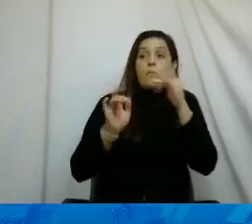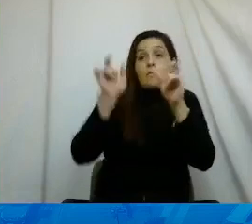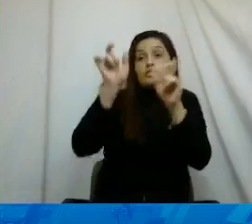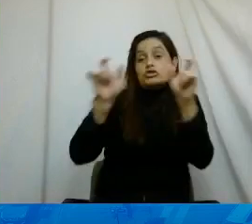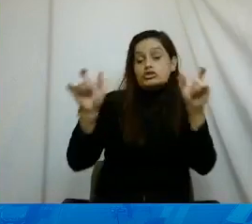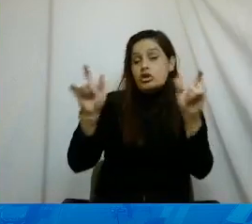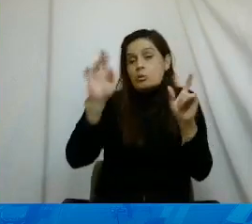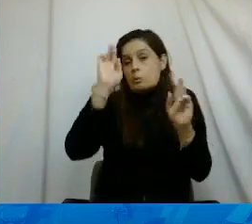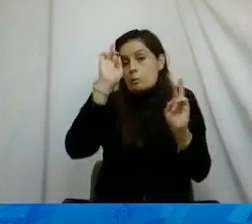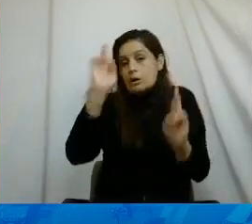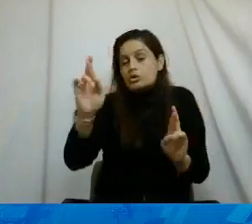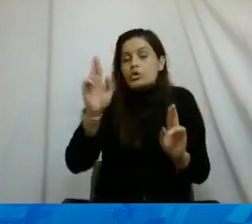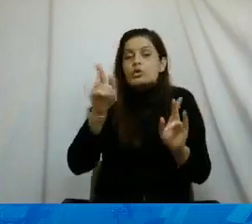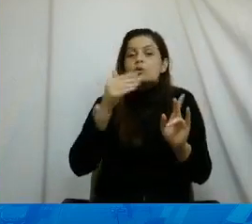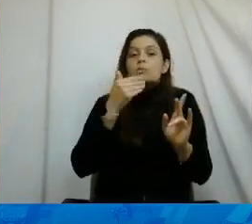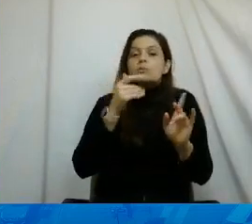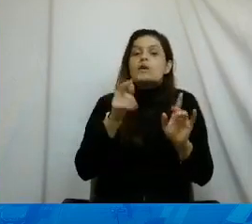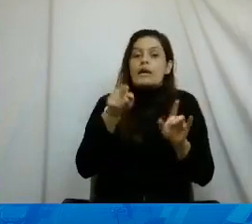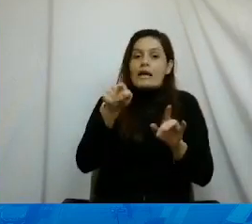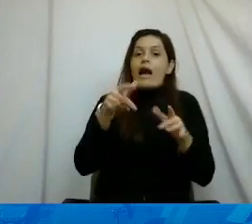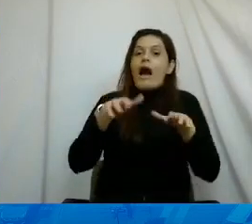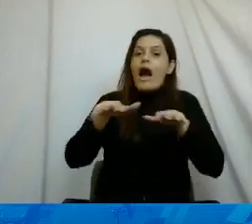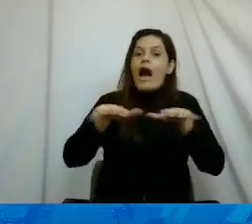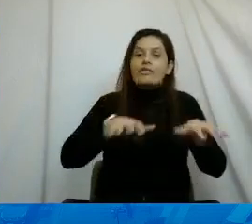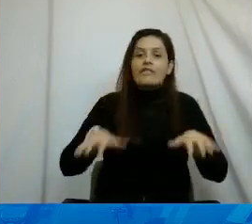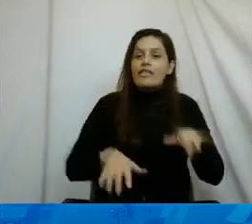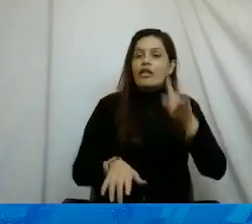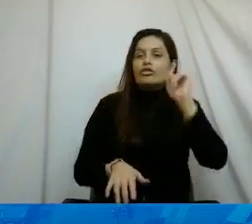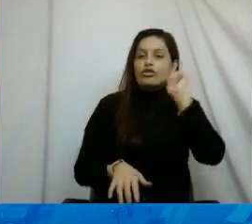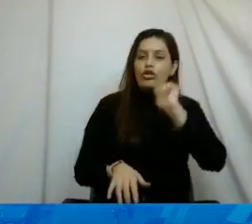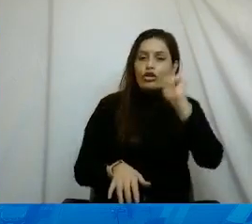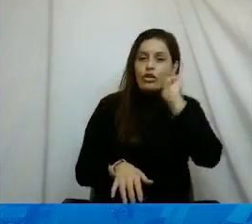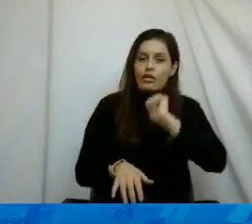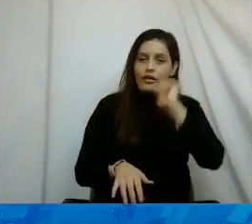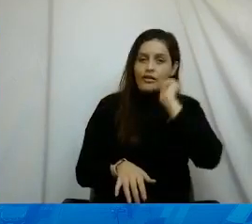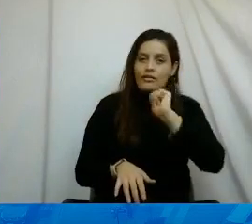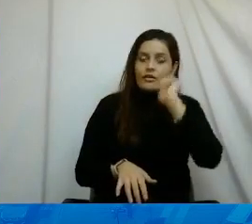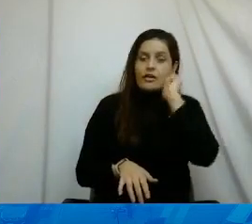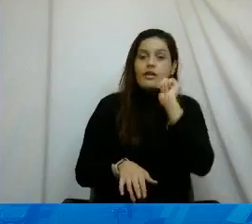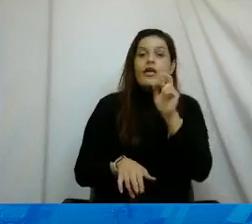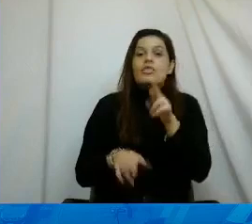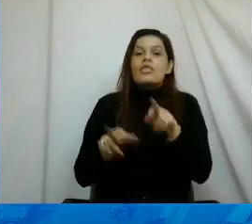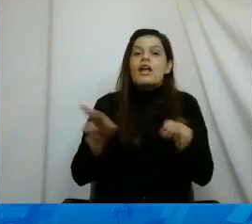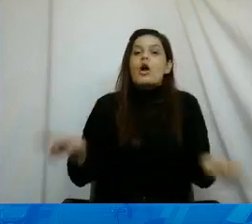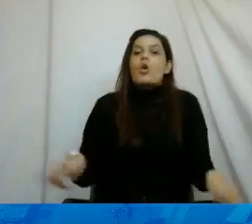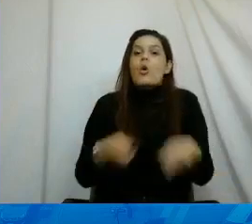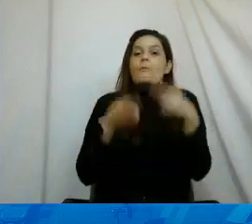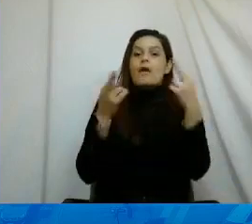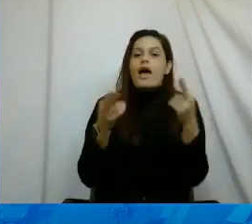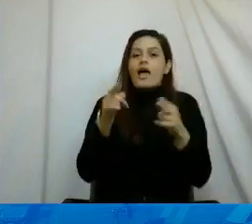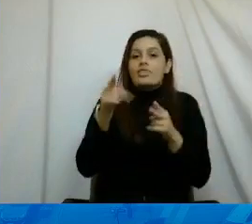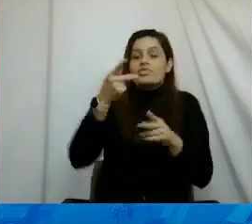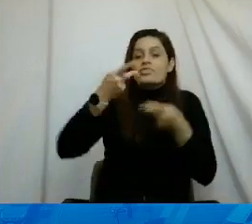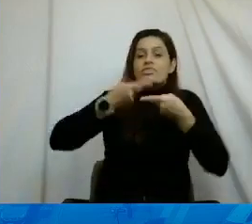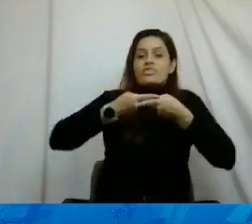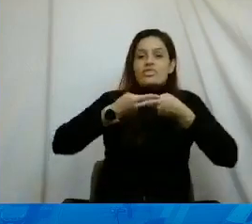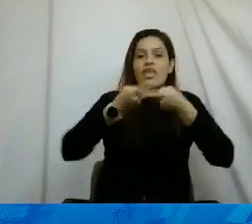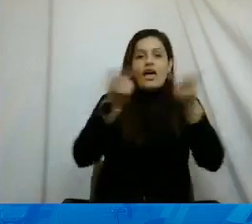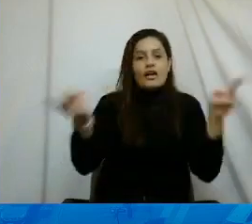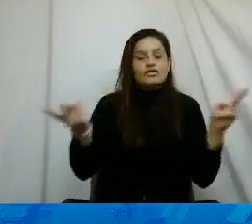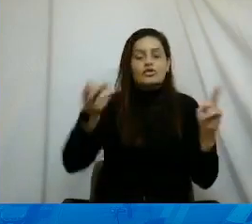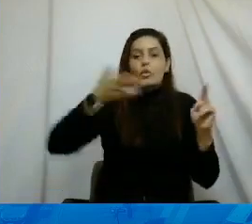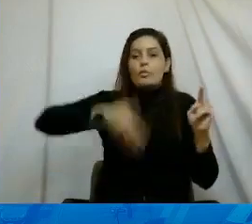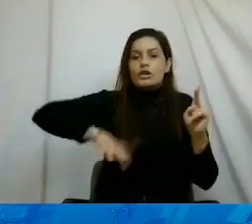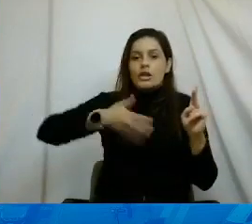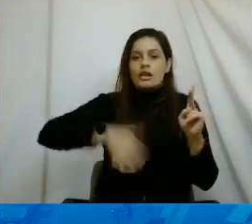presente, tiene que ver con la actividad de cada día, con la actividad diaria, con recuperar derechos que han sido fundamentales y